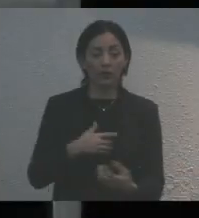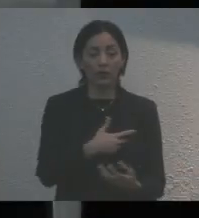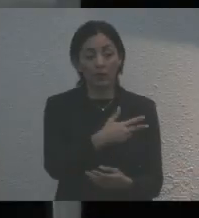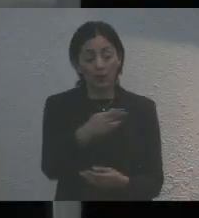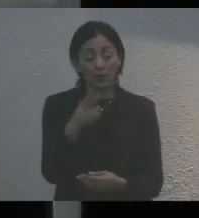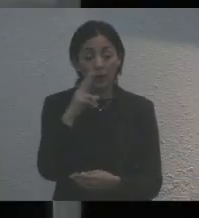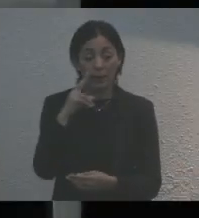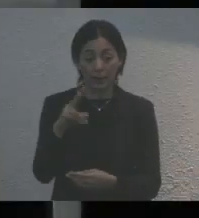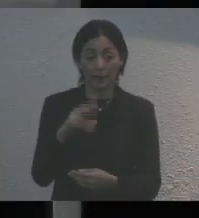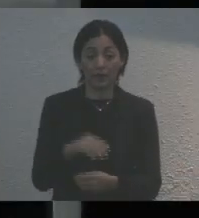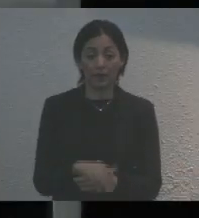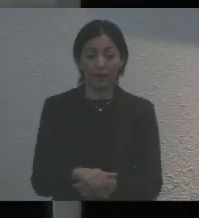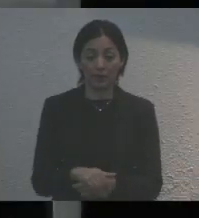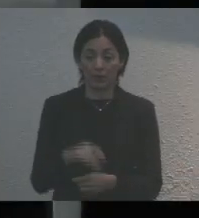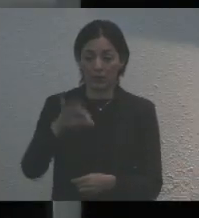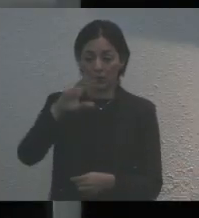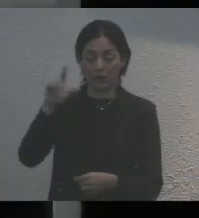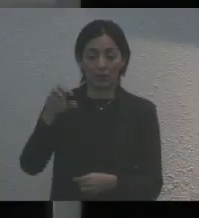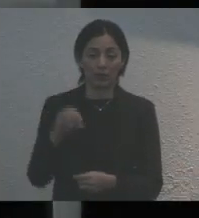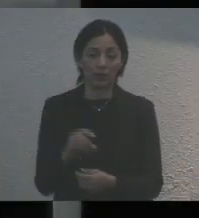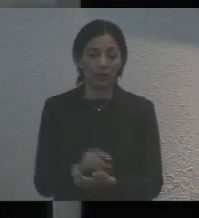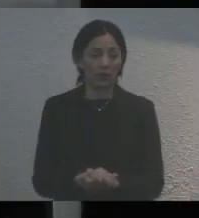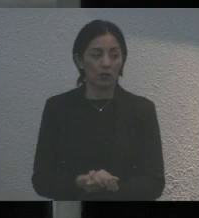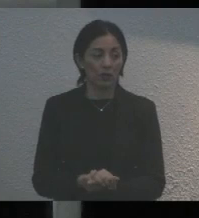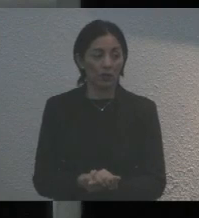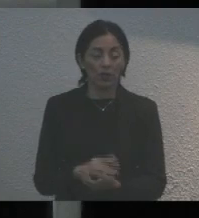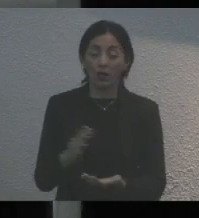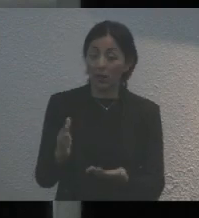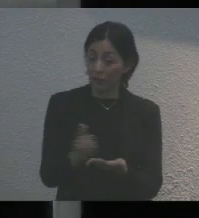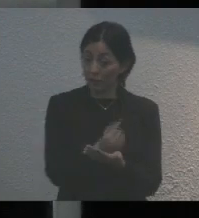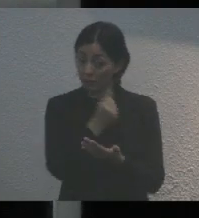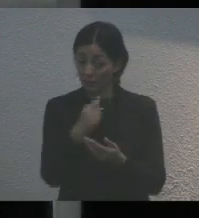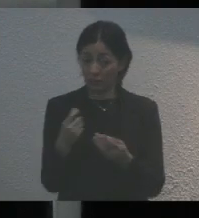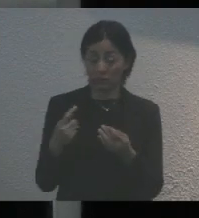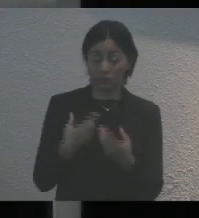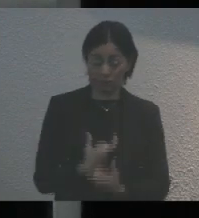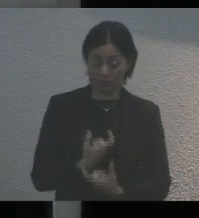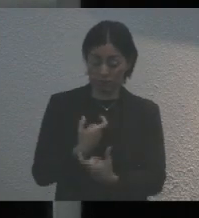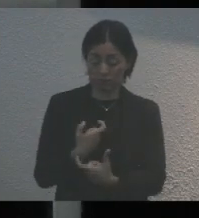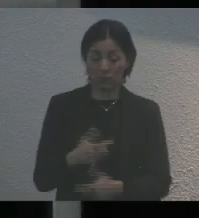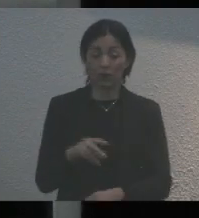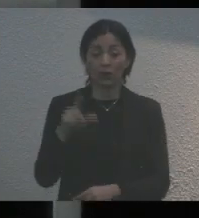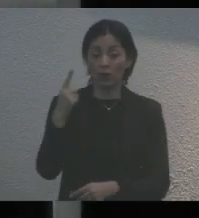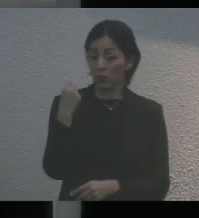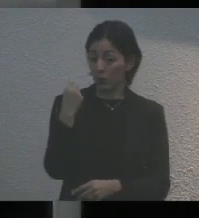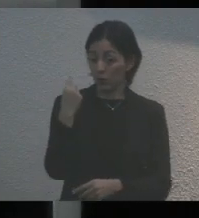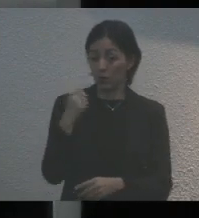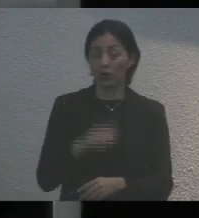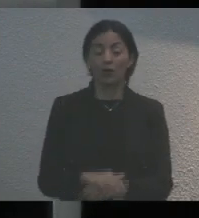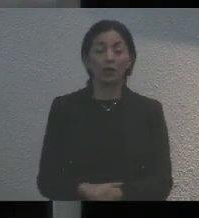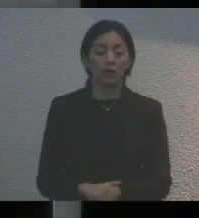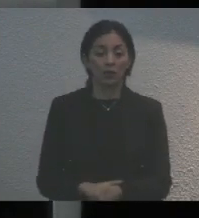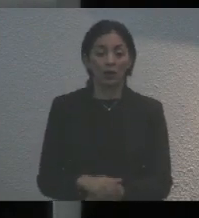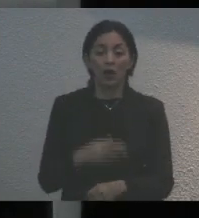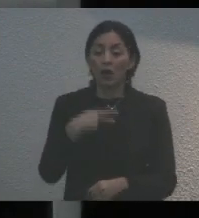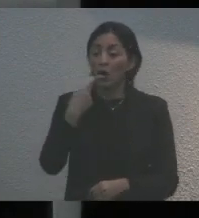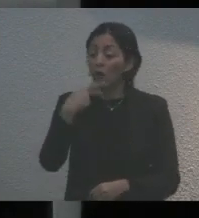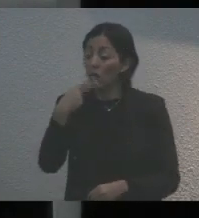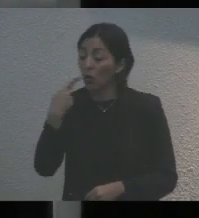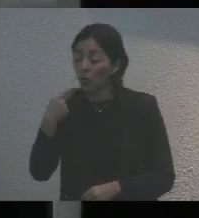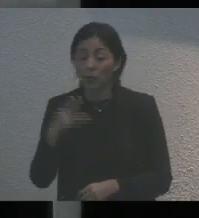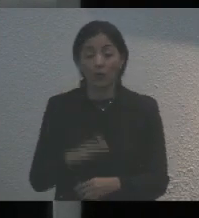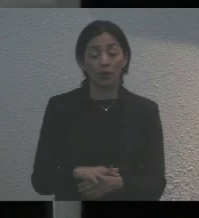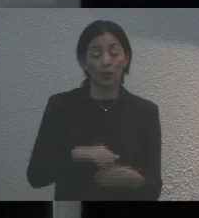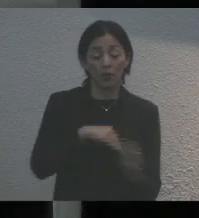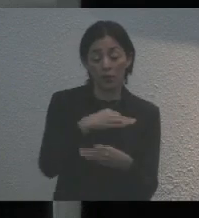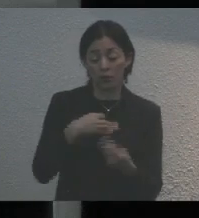Hoy me ha tocado hablar por mi compañero Isidro Hug también, ganador de esta medalla al mérito policial. Me ha tocado hablar por los hombres y